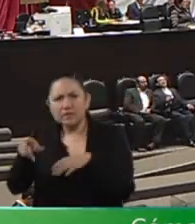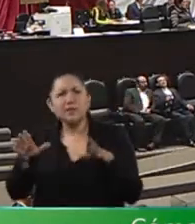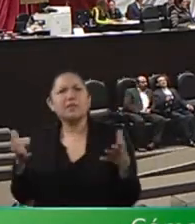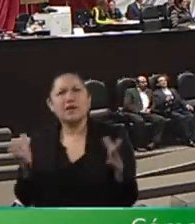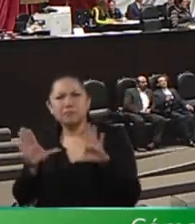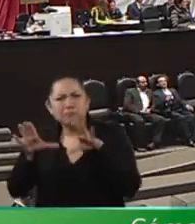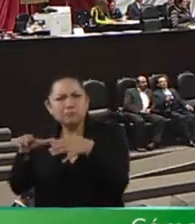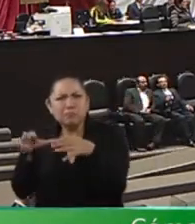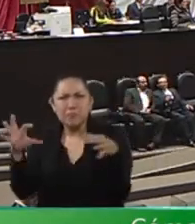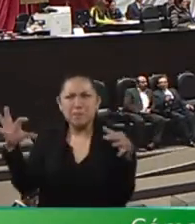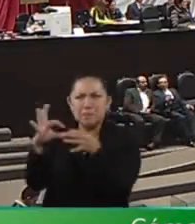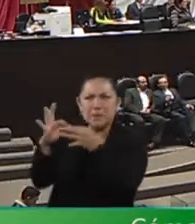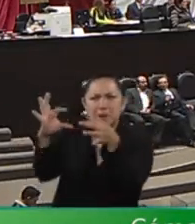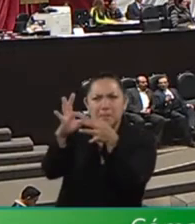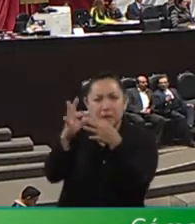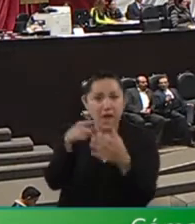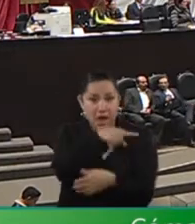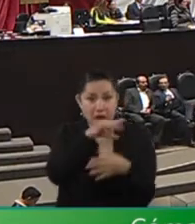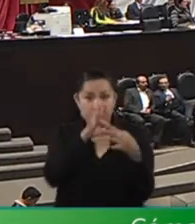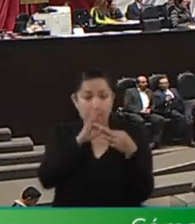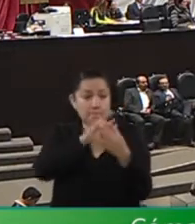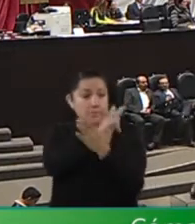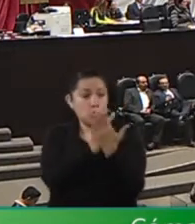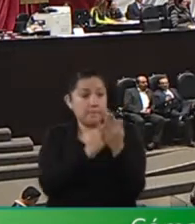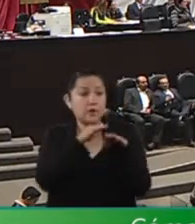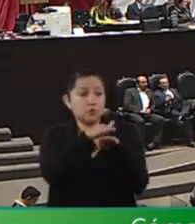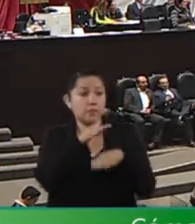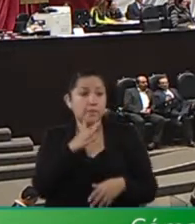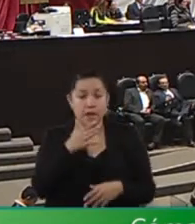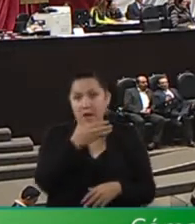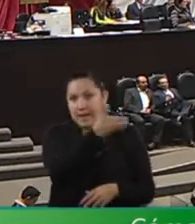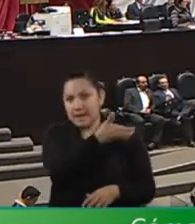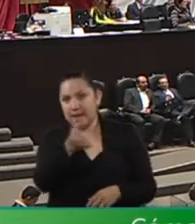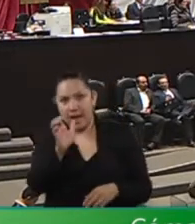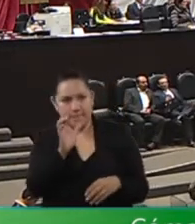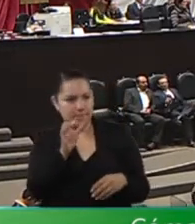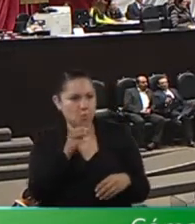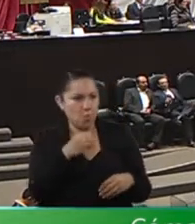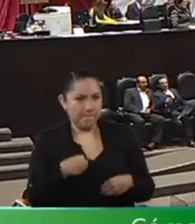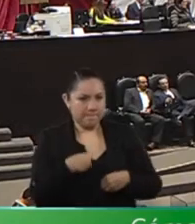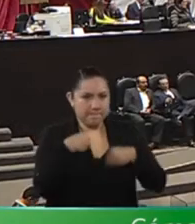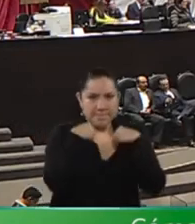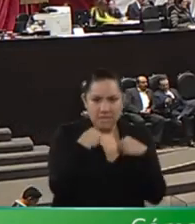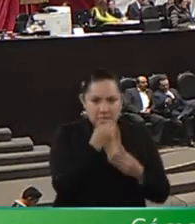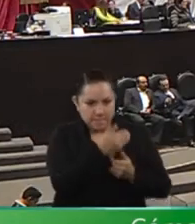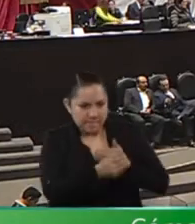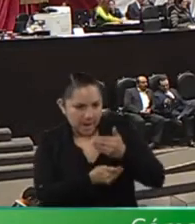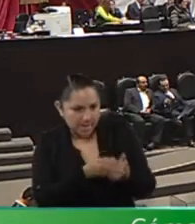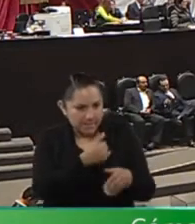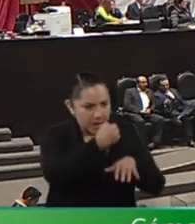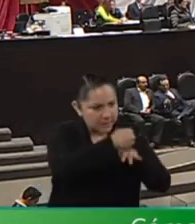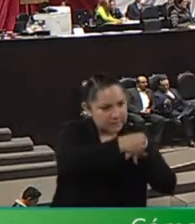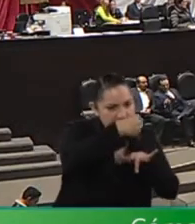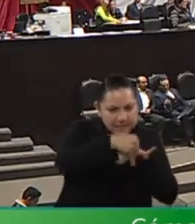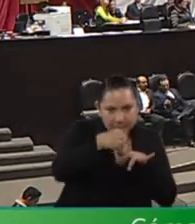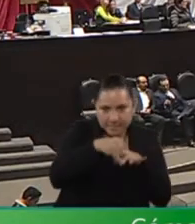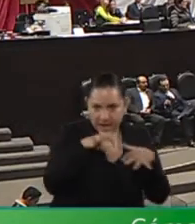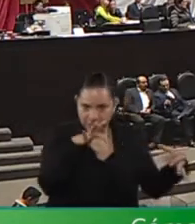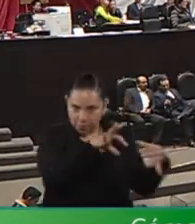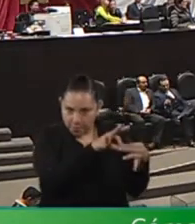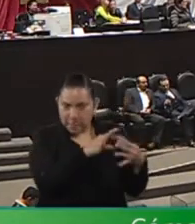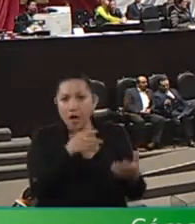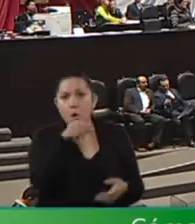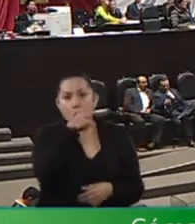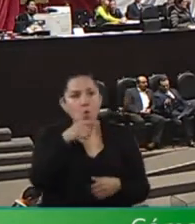Vida o Jóvenes Construyendo el Futuro, programas de transferencias monetarias que no se pueden auditar ni siquiera